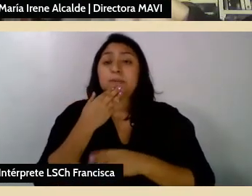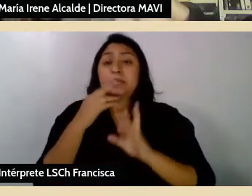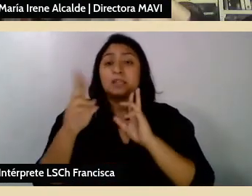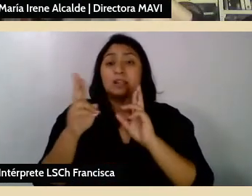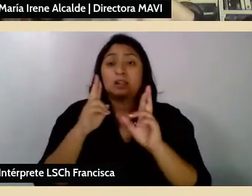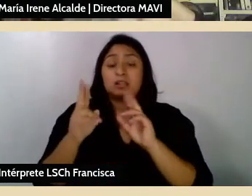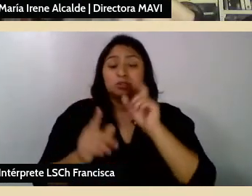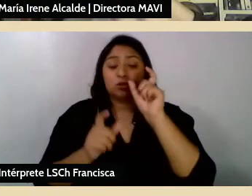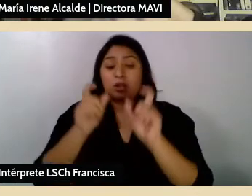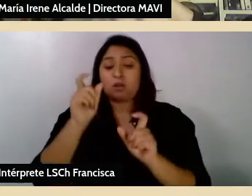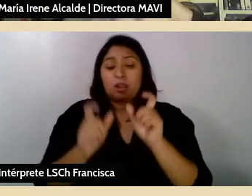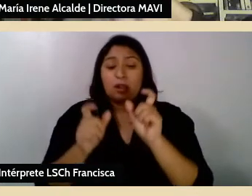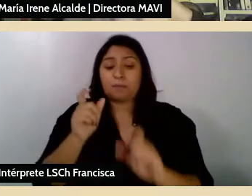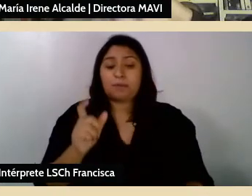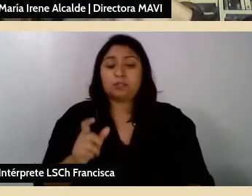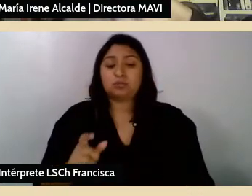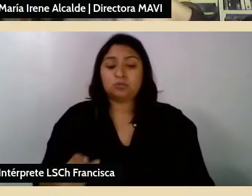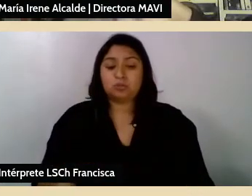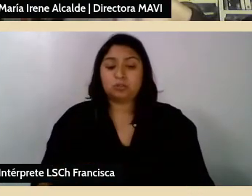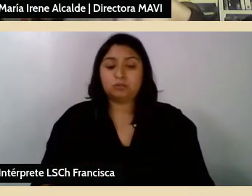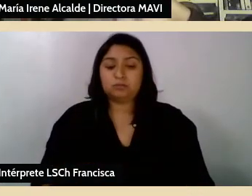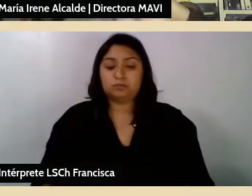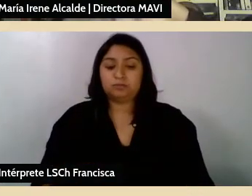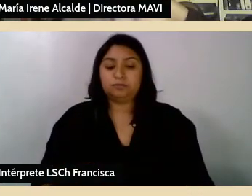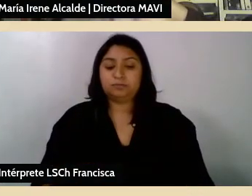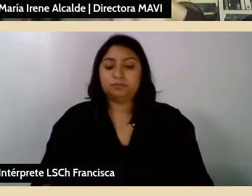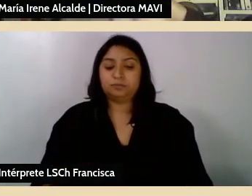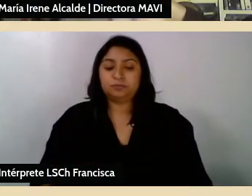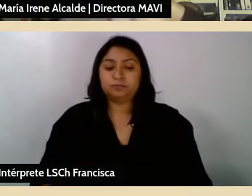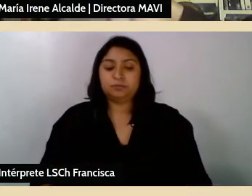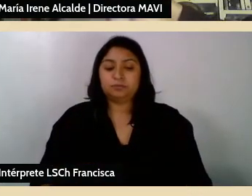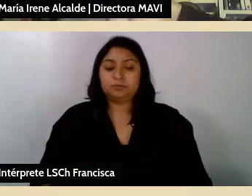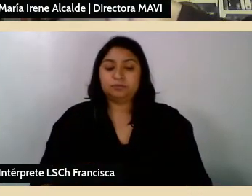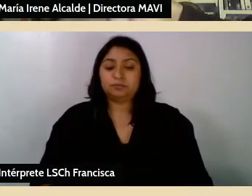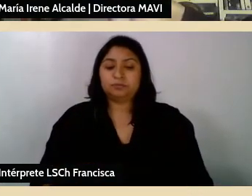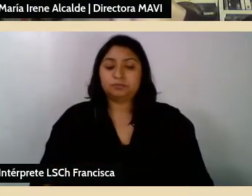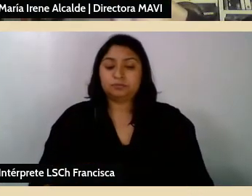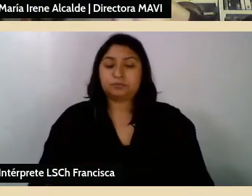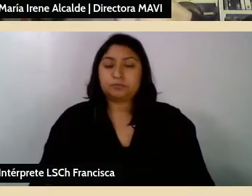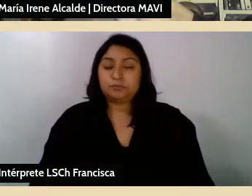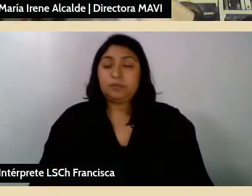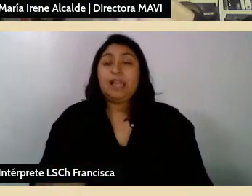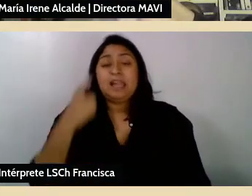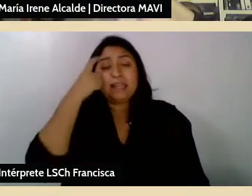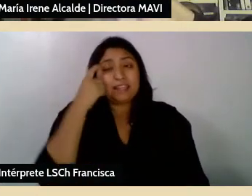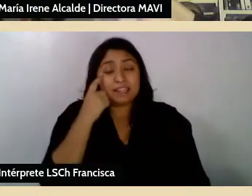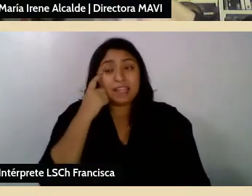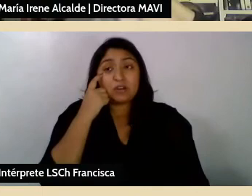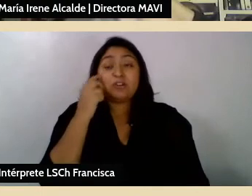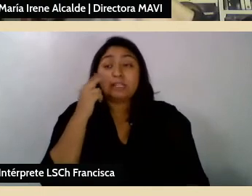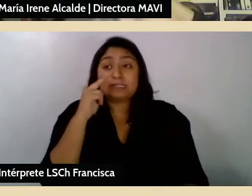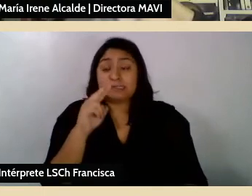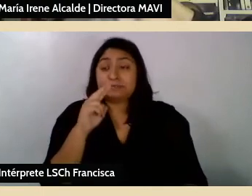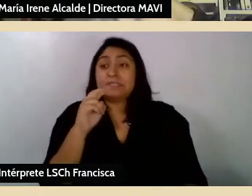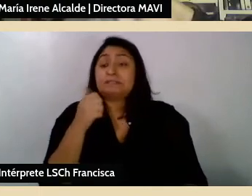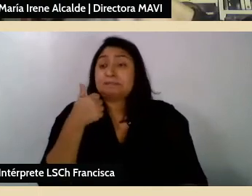parte del directorio nuestro. Es decir, creo que se ve muy auspicioso.